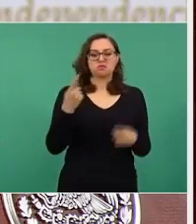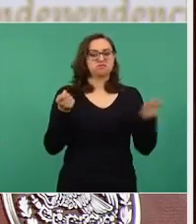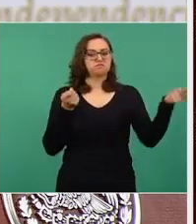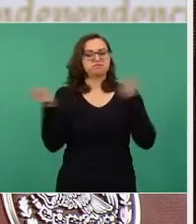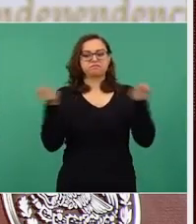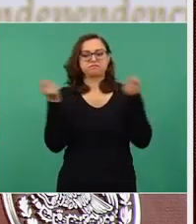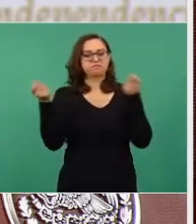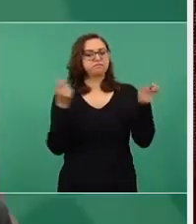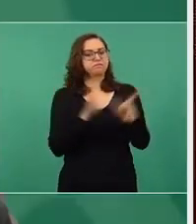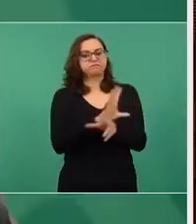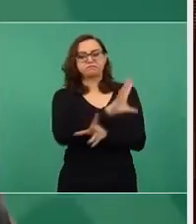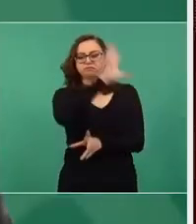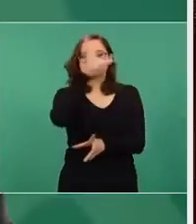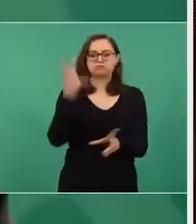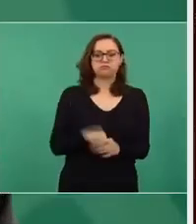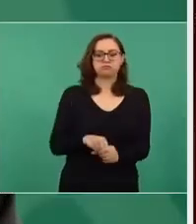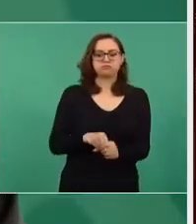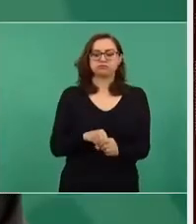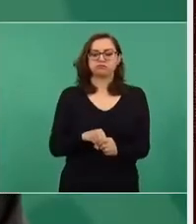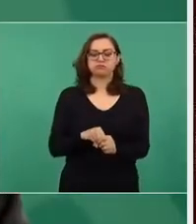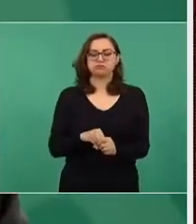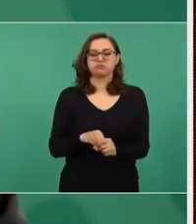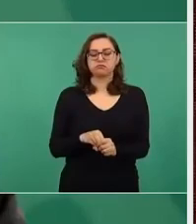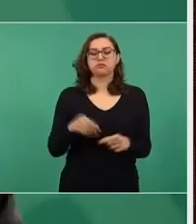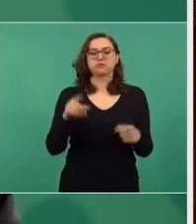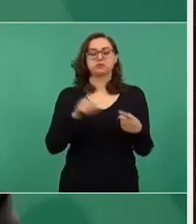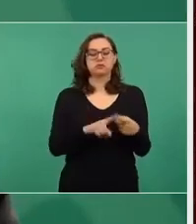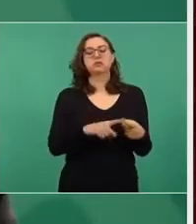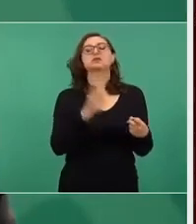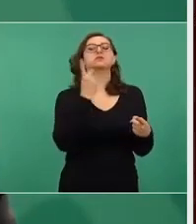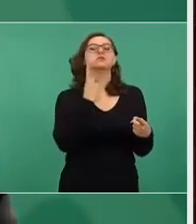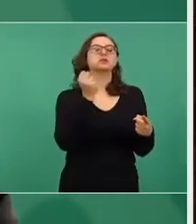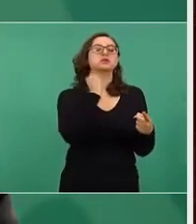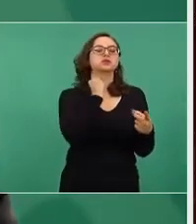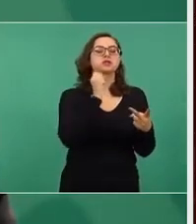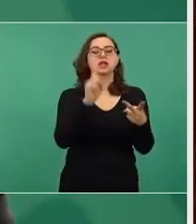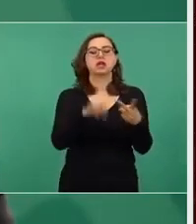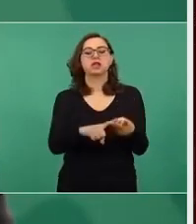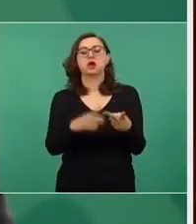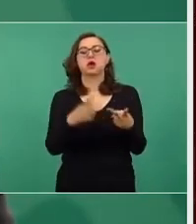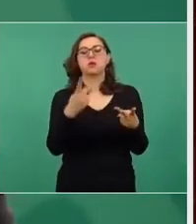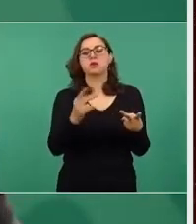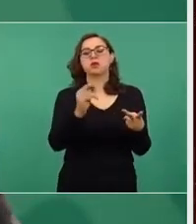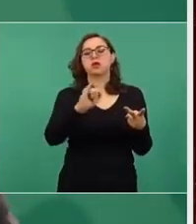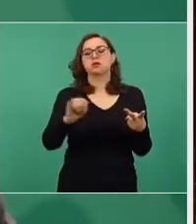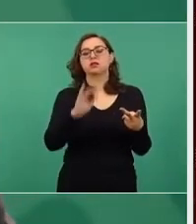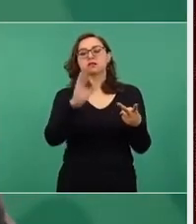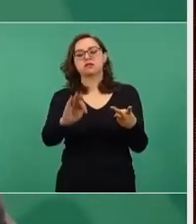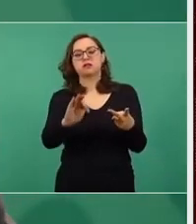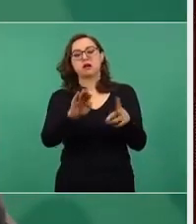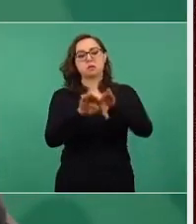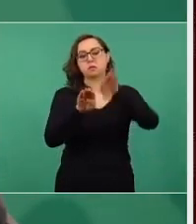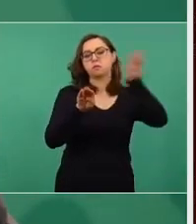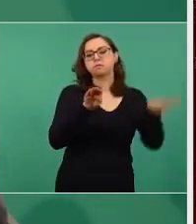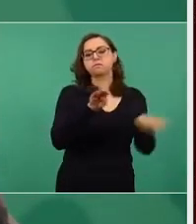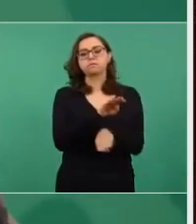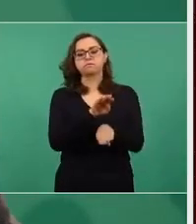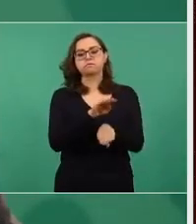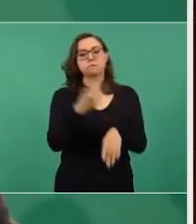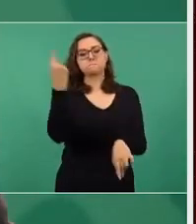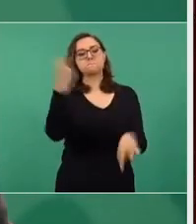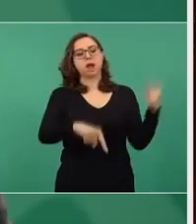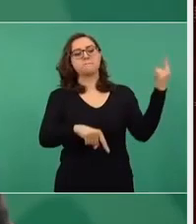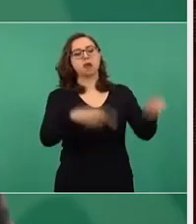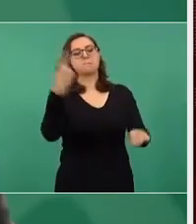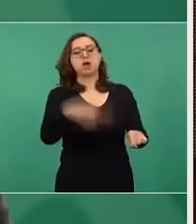como le hizo y es que el el jefe diego se fue contra el presidente